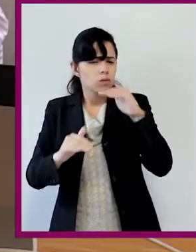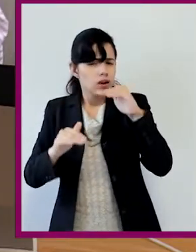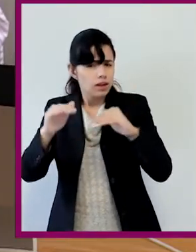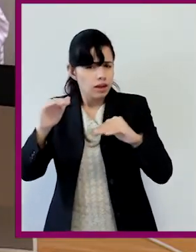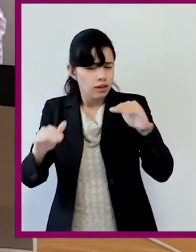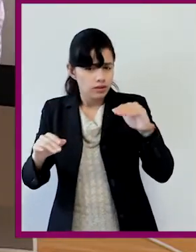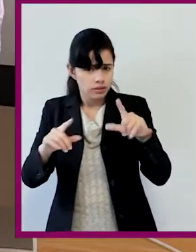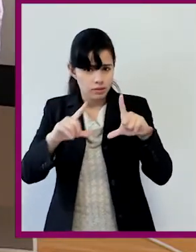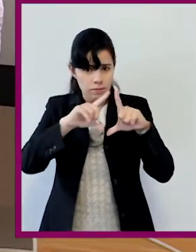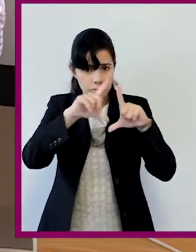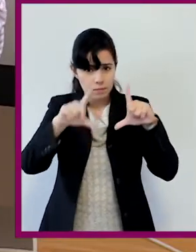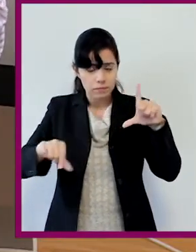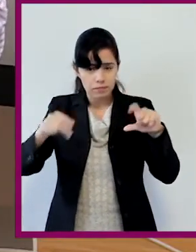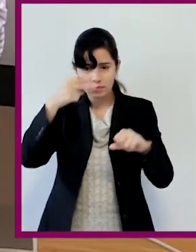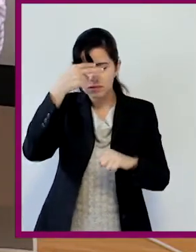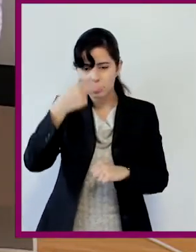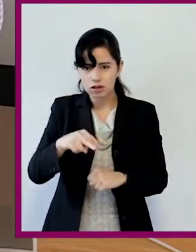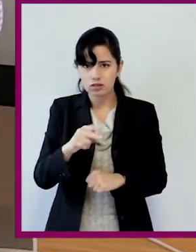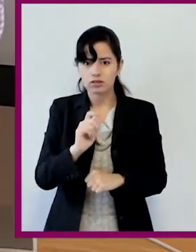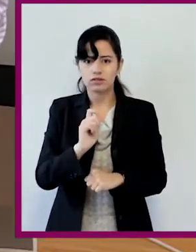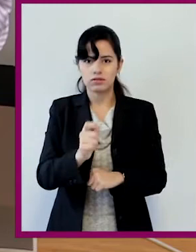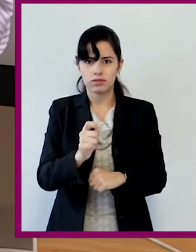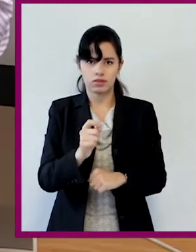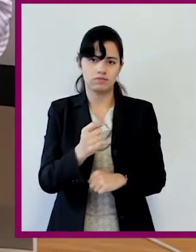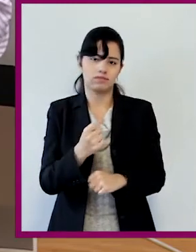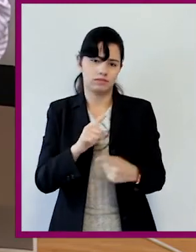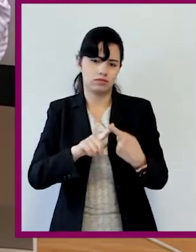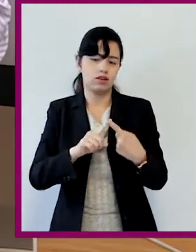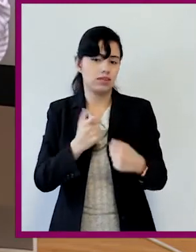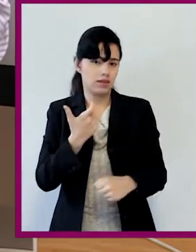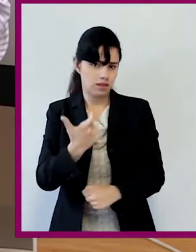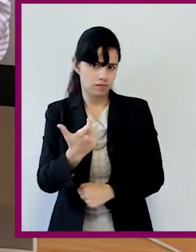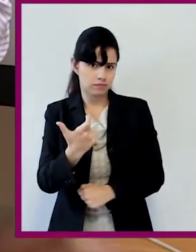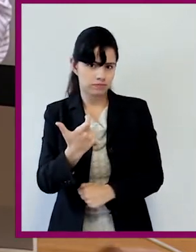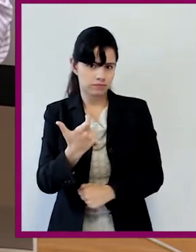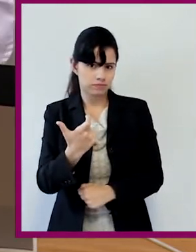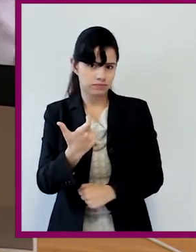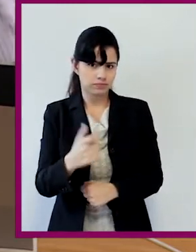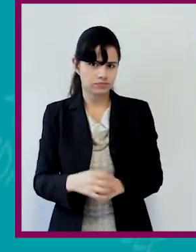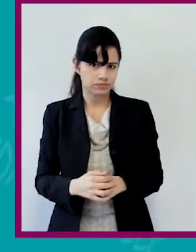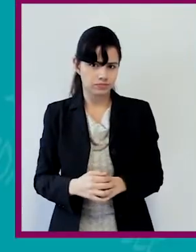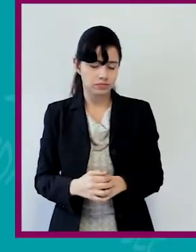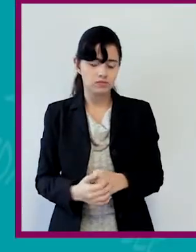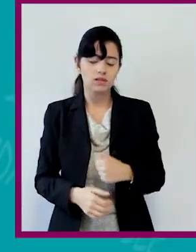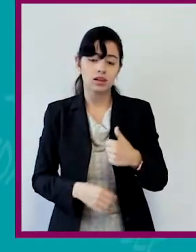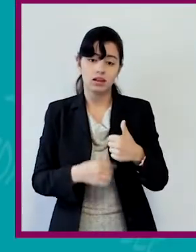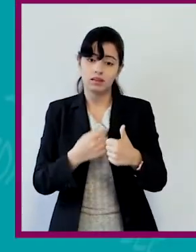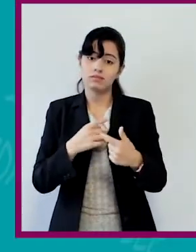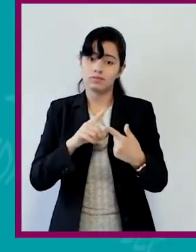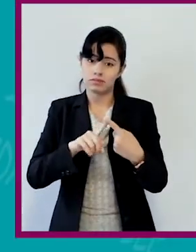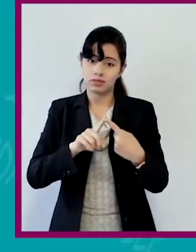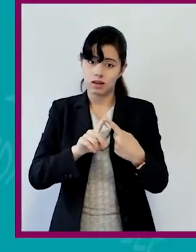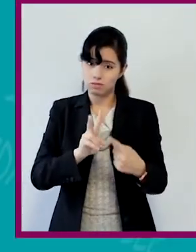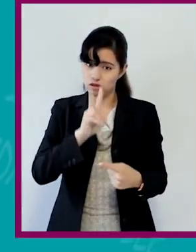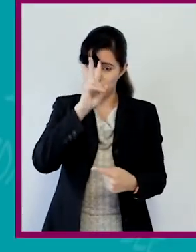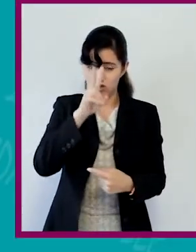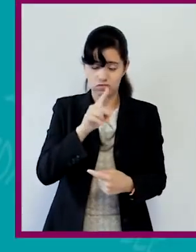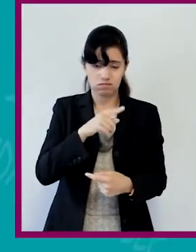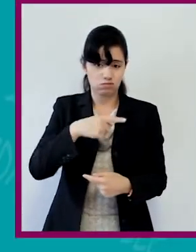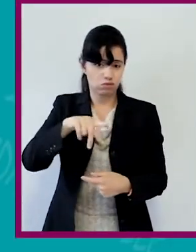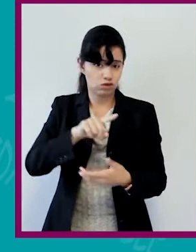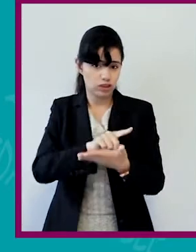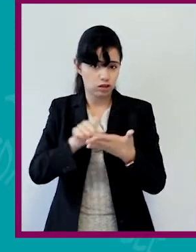desigualdad económica, que es una violación en sí misma a los derechos humanos, y la desigualdad de género